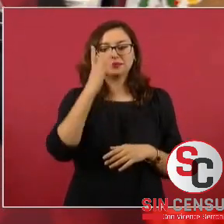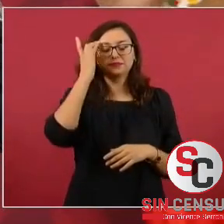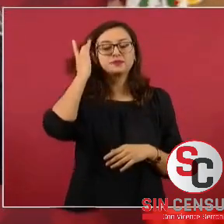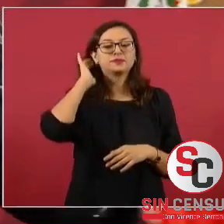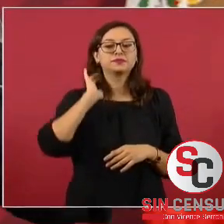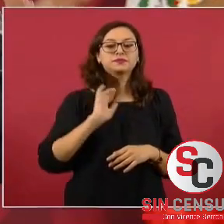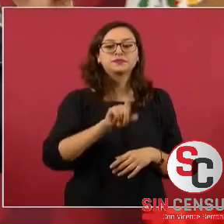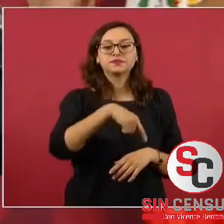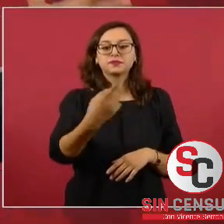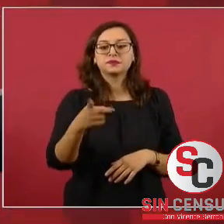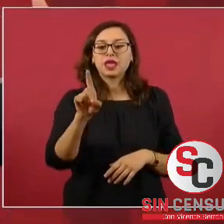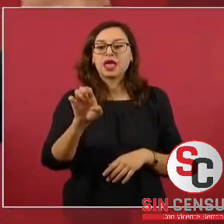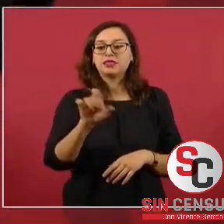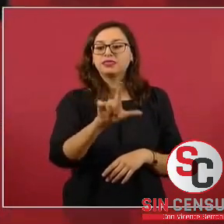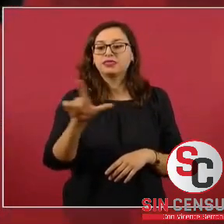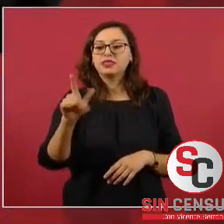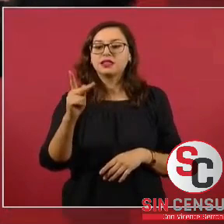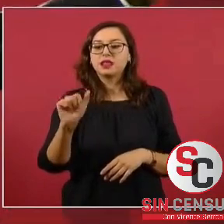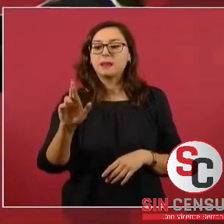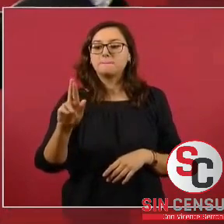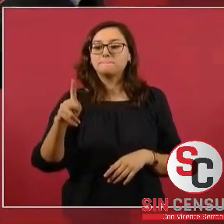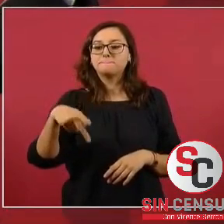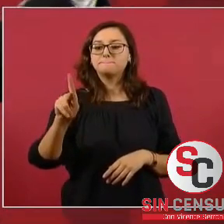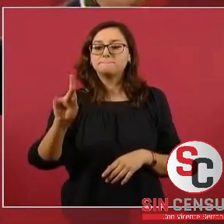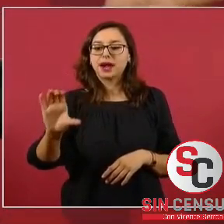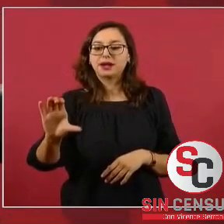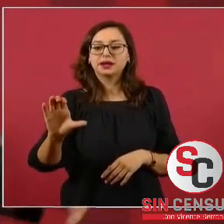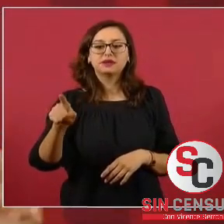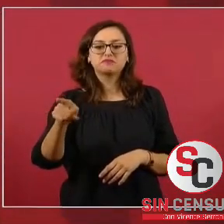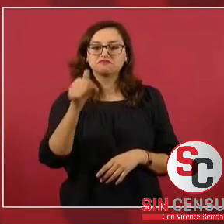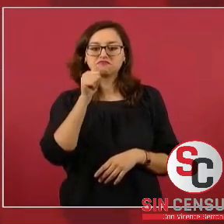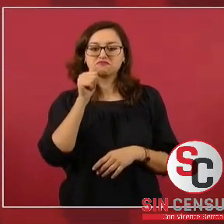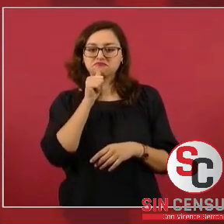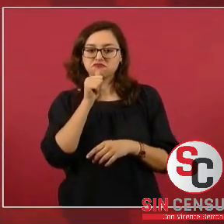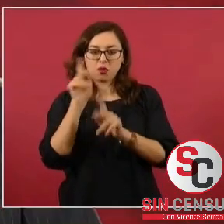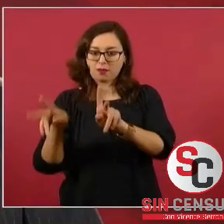pensaban, ya vienen los carros eléctricos,